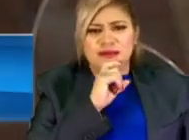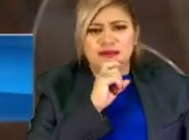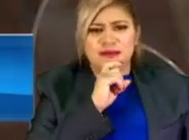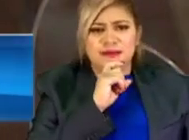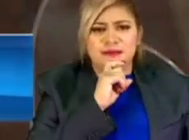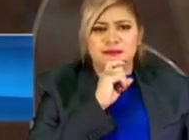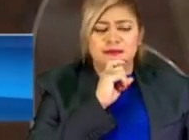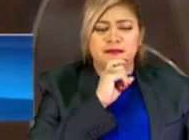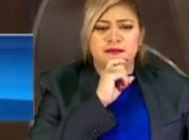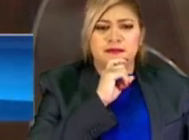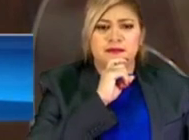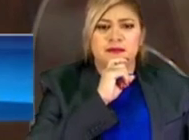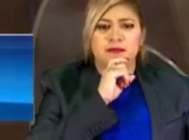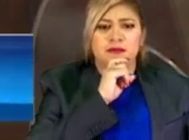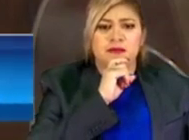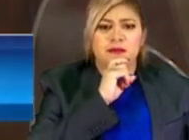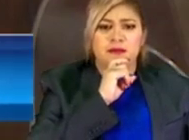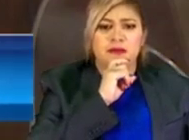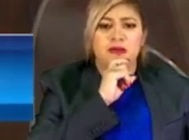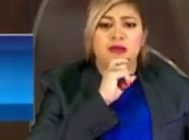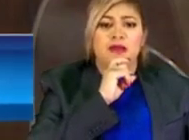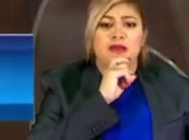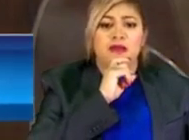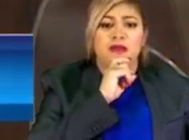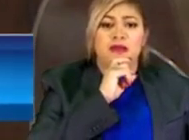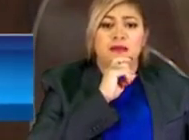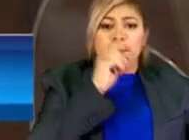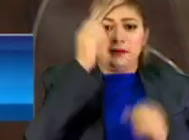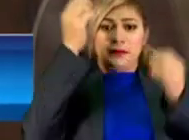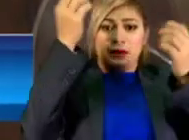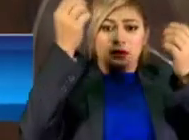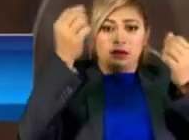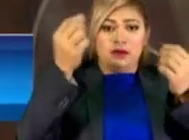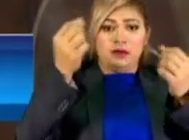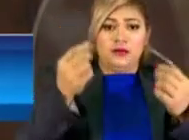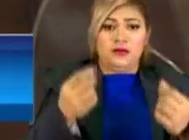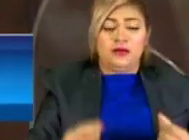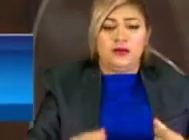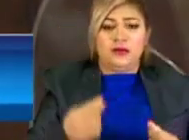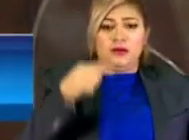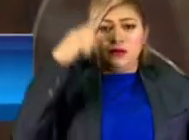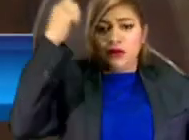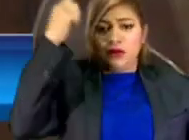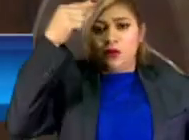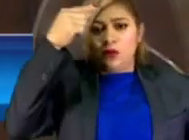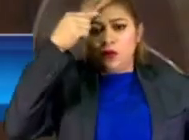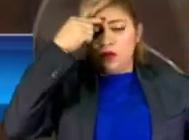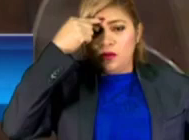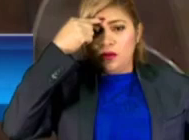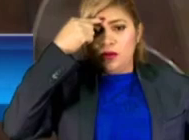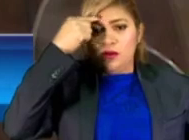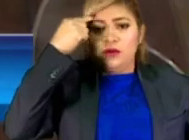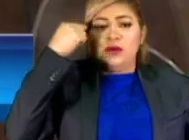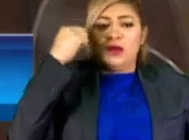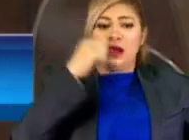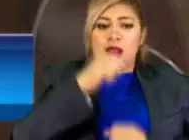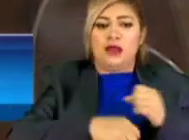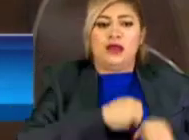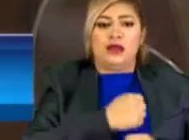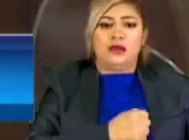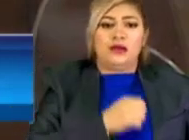restricciones, la ejecución presupuestaria del gobierno central en el